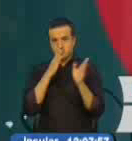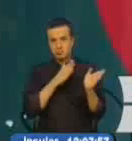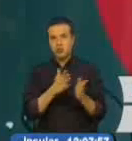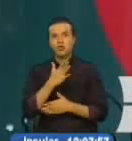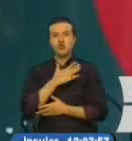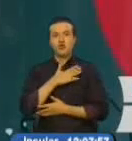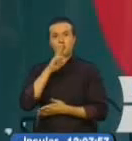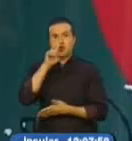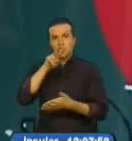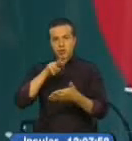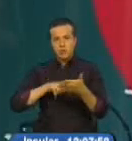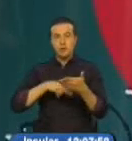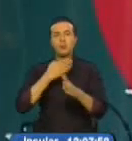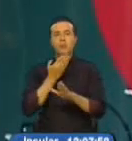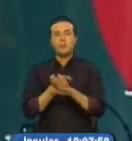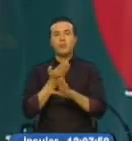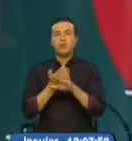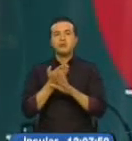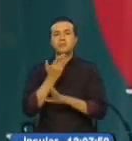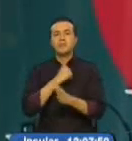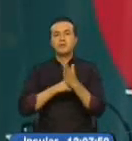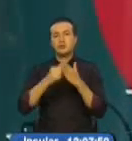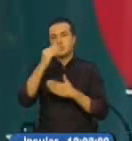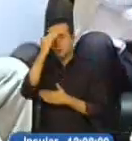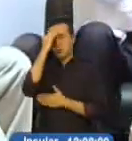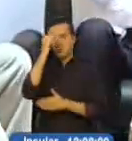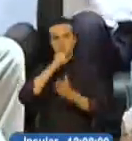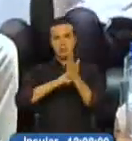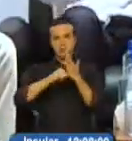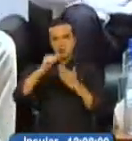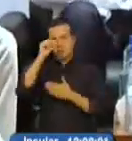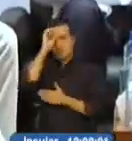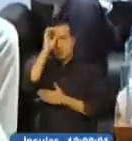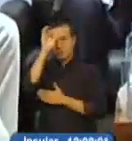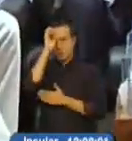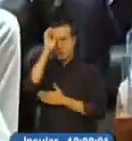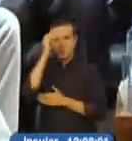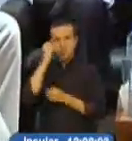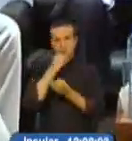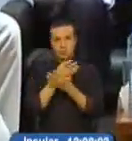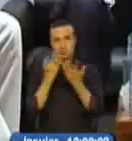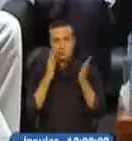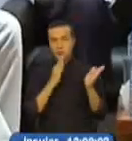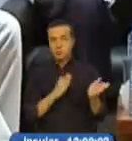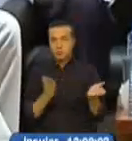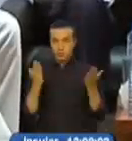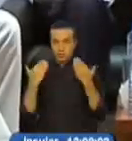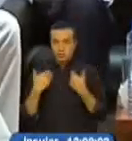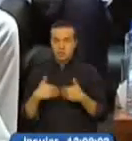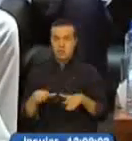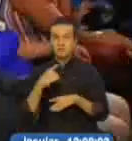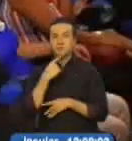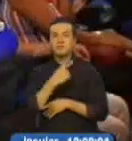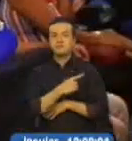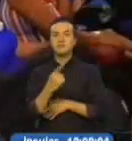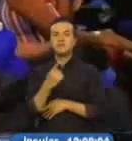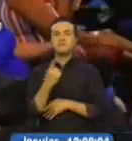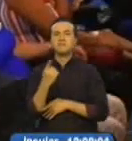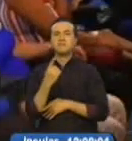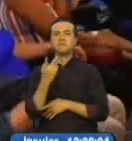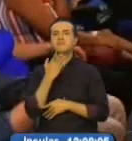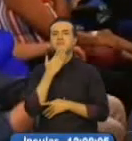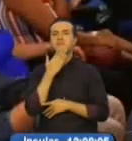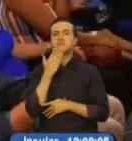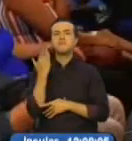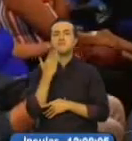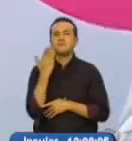Leo, propuesta por el Ministerio de Educación y el Ministerio de Cultura. El lanzamiento oficial de la campaña se realizó con la